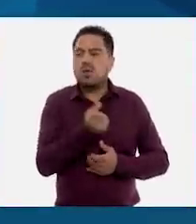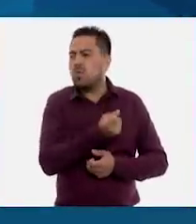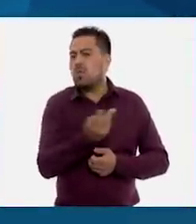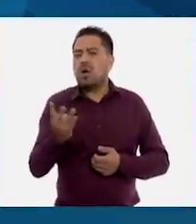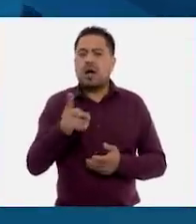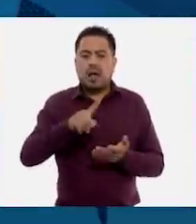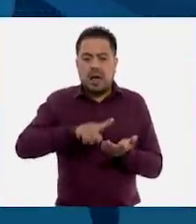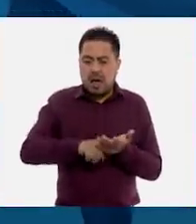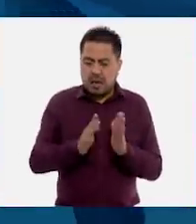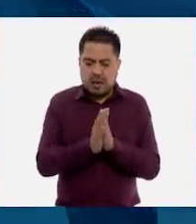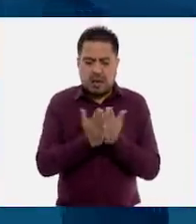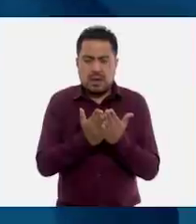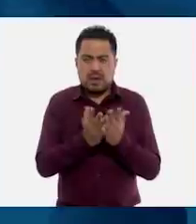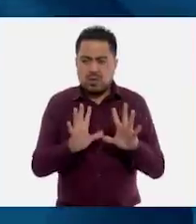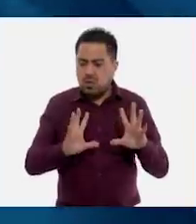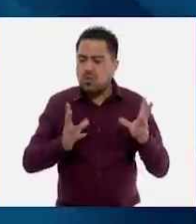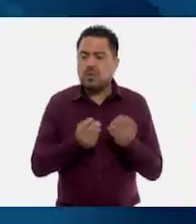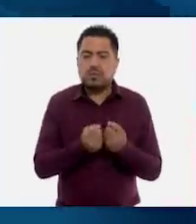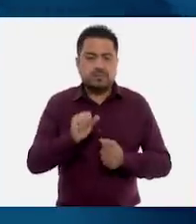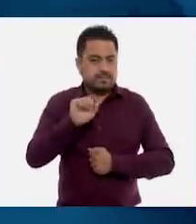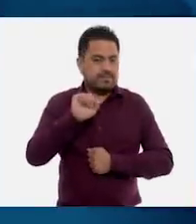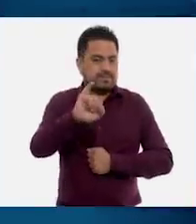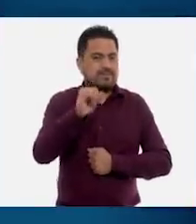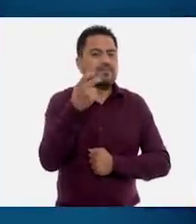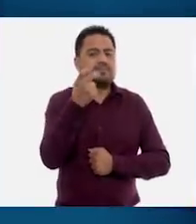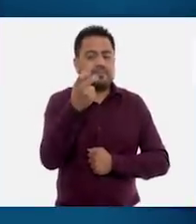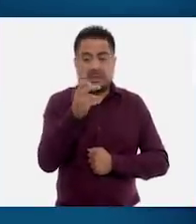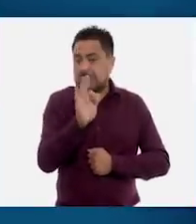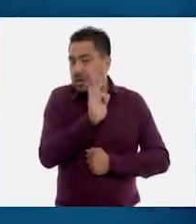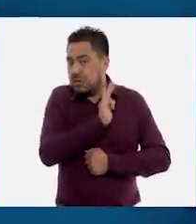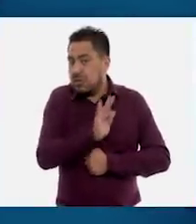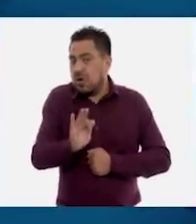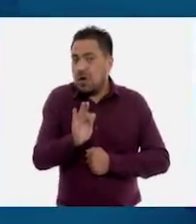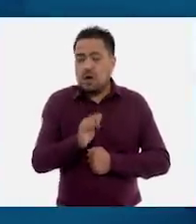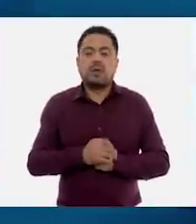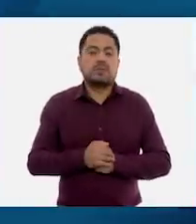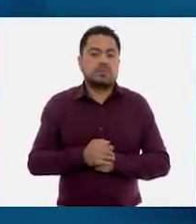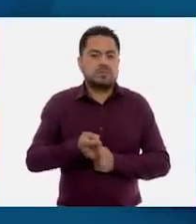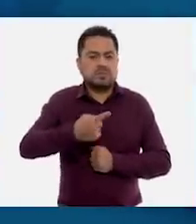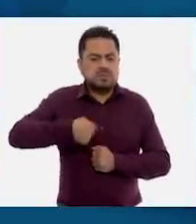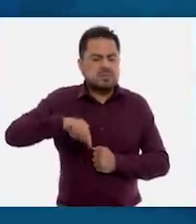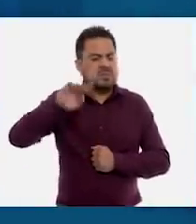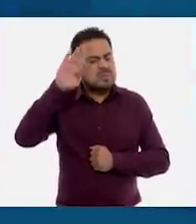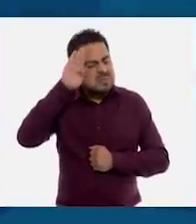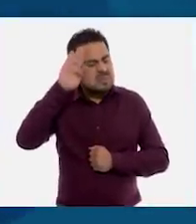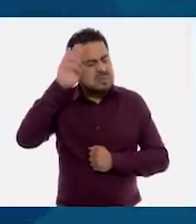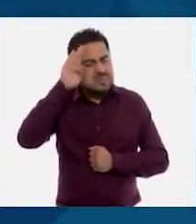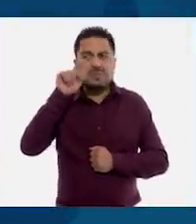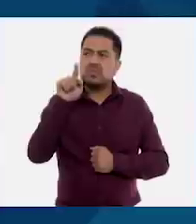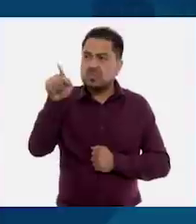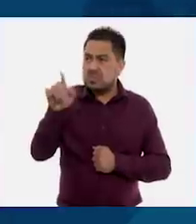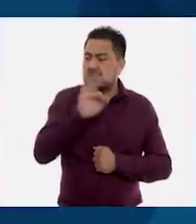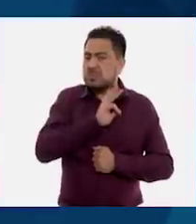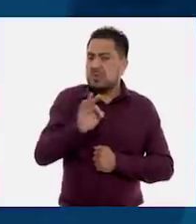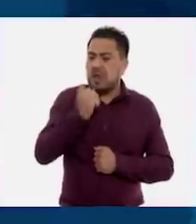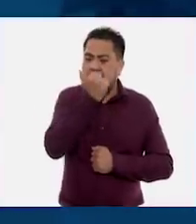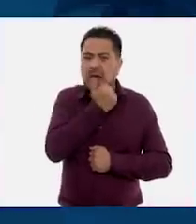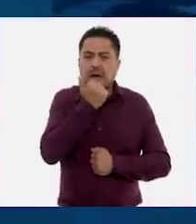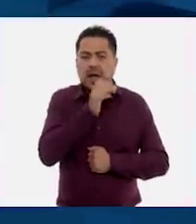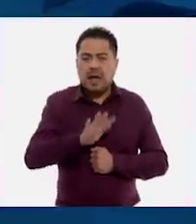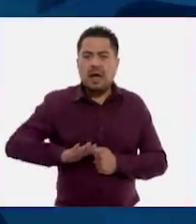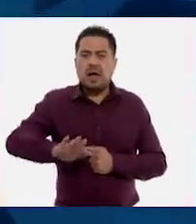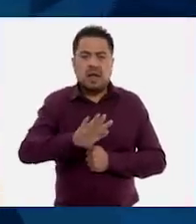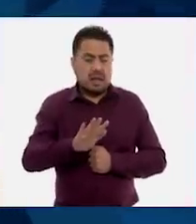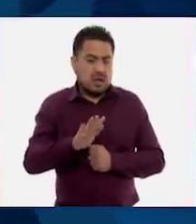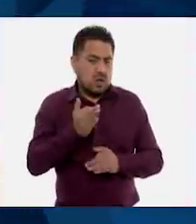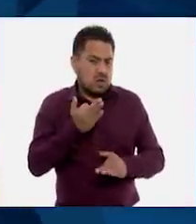cuántos tenía, ¿verdad? Exacto, es posible. Así que pensé que tú y mis alumnos y